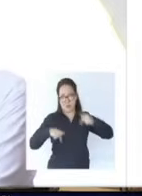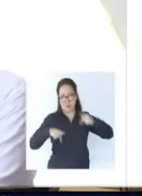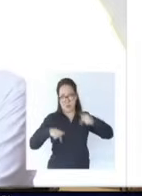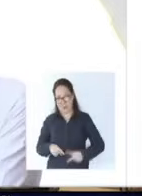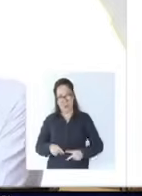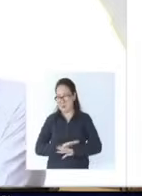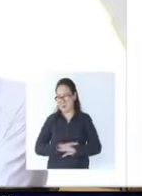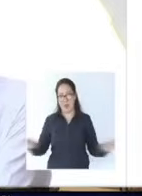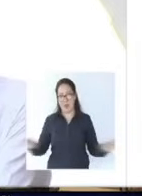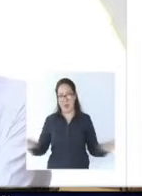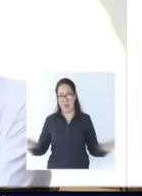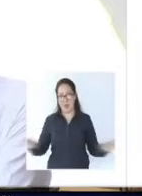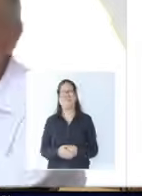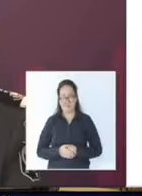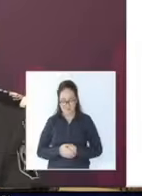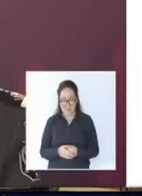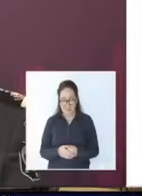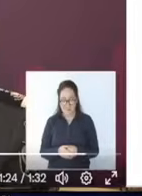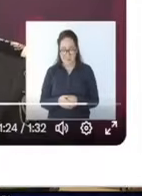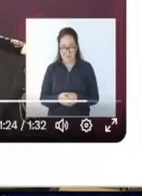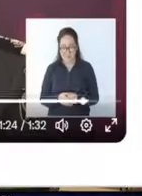los mexicanos.